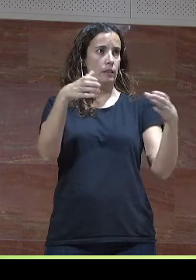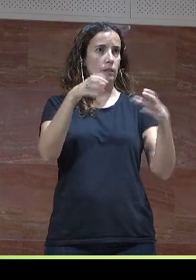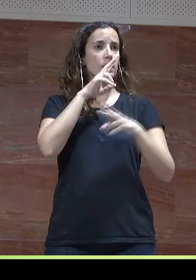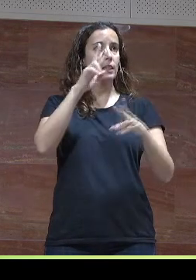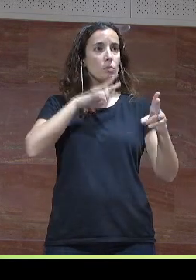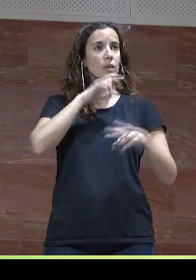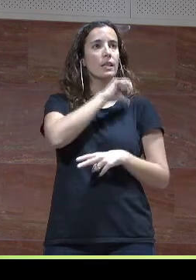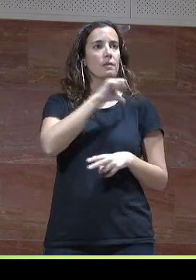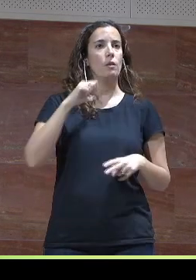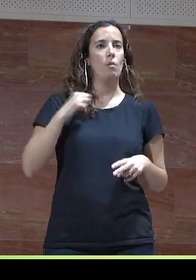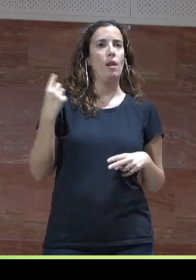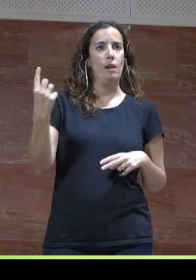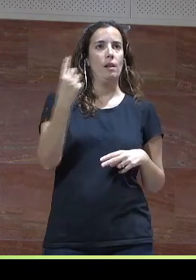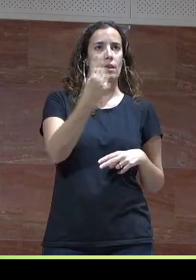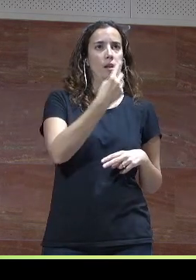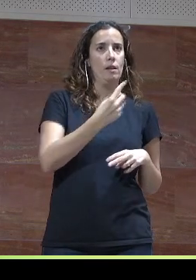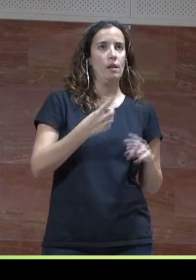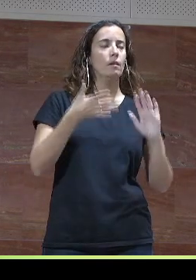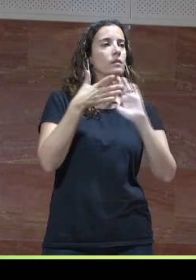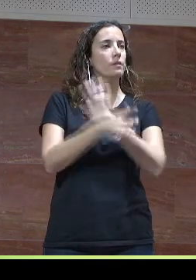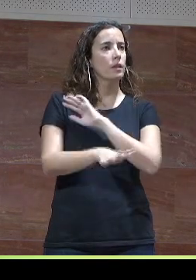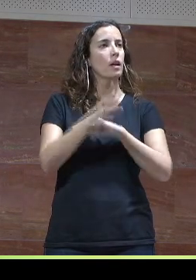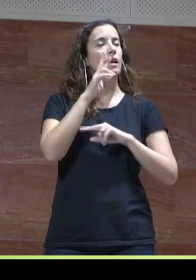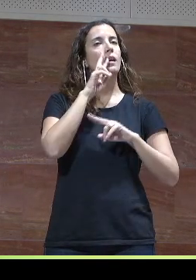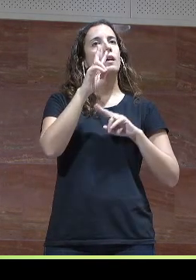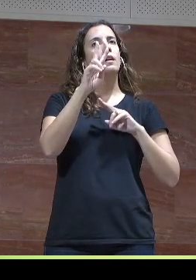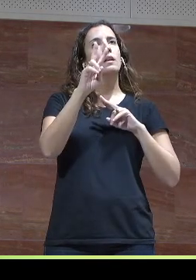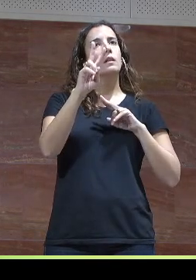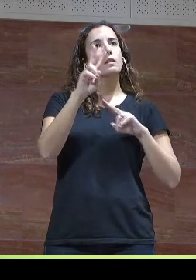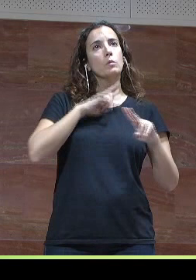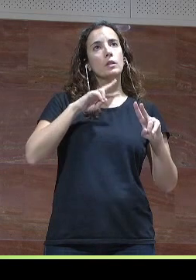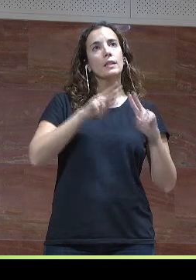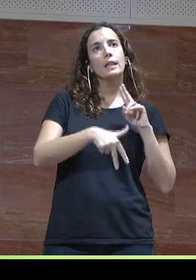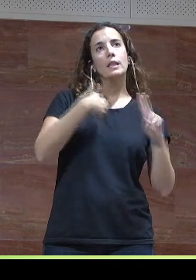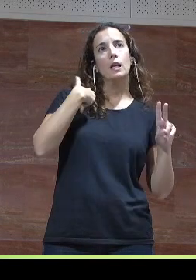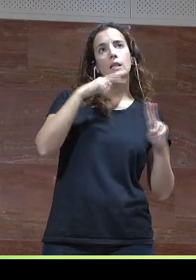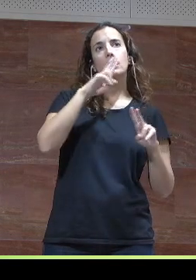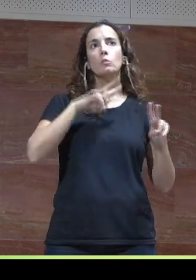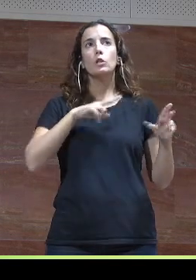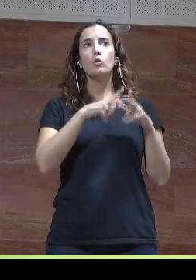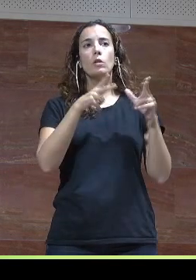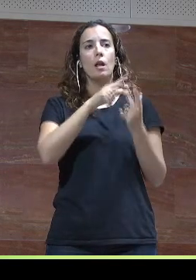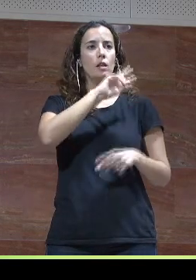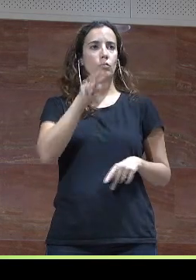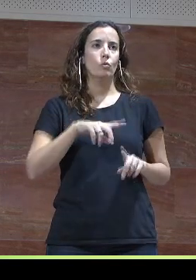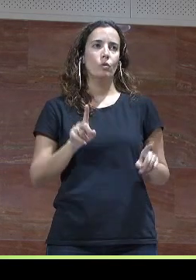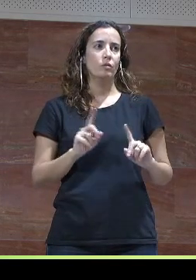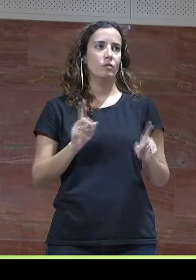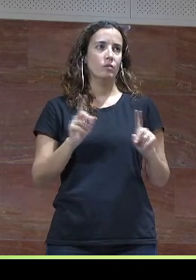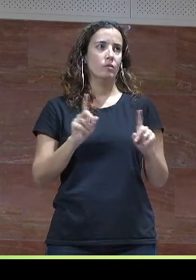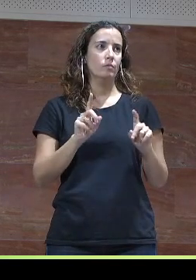respuestas individuales, pero no son ni respuestas globales ni respuestas sociales, ni del grupo